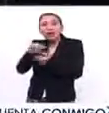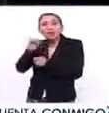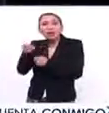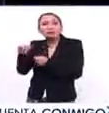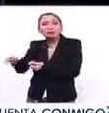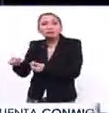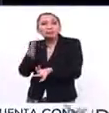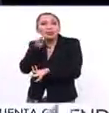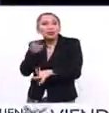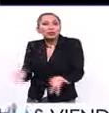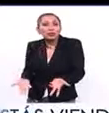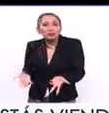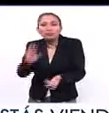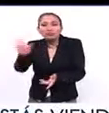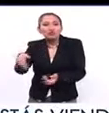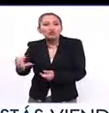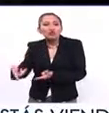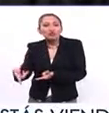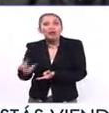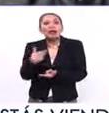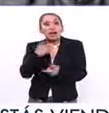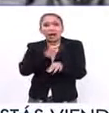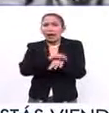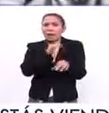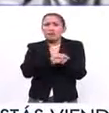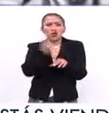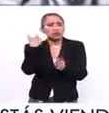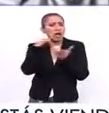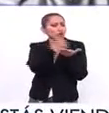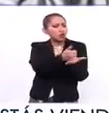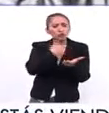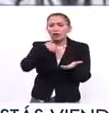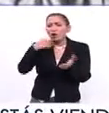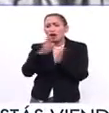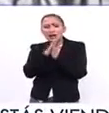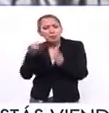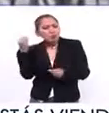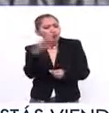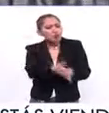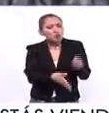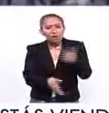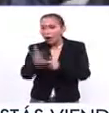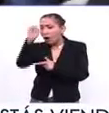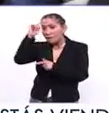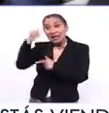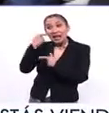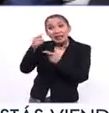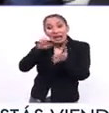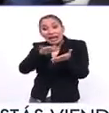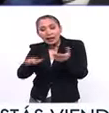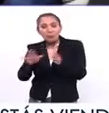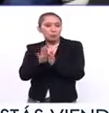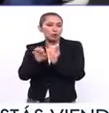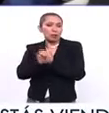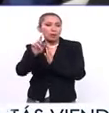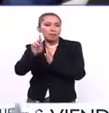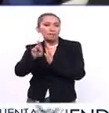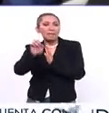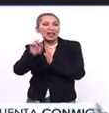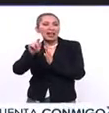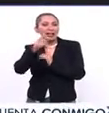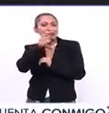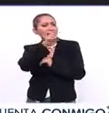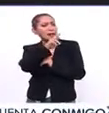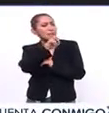nunca iba a llegar a él. Entonces, bueno, fueron amigos, se ayudaban, se mandaban libros, se recomendaban cosas. Pérez, por ejemplo, le decía a